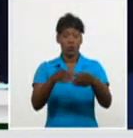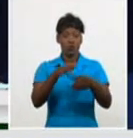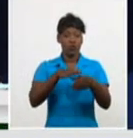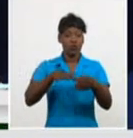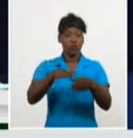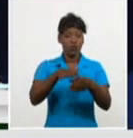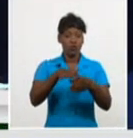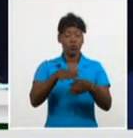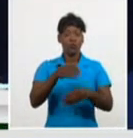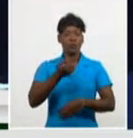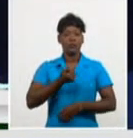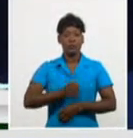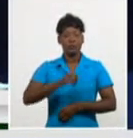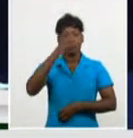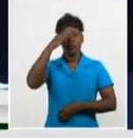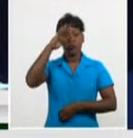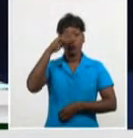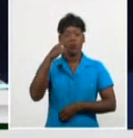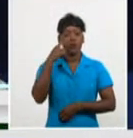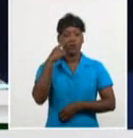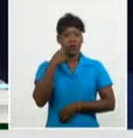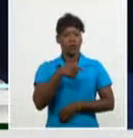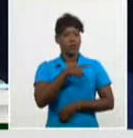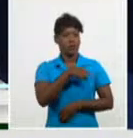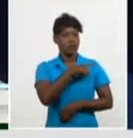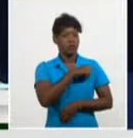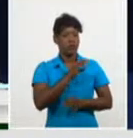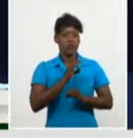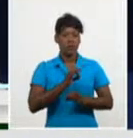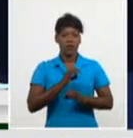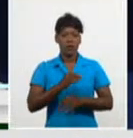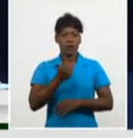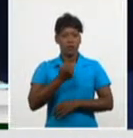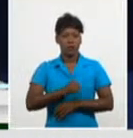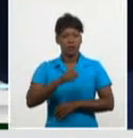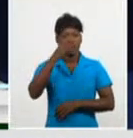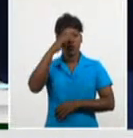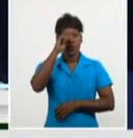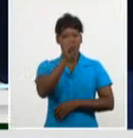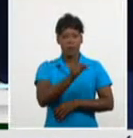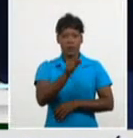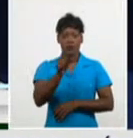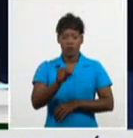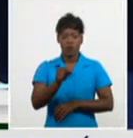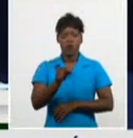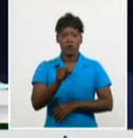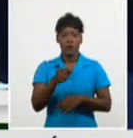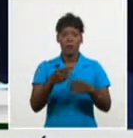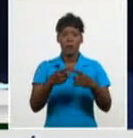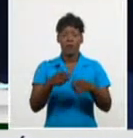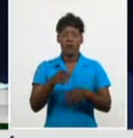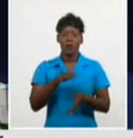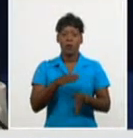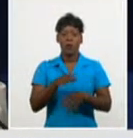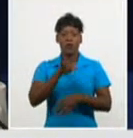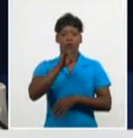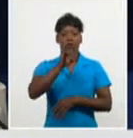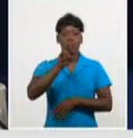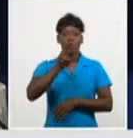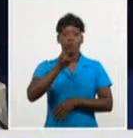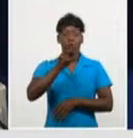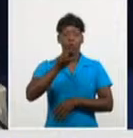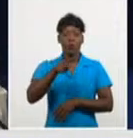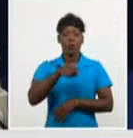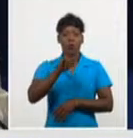que nos viene ocurriendo desde hace aproximadamente 10 días. el 92,9%, o sea,